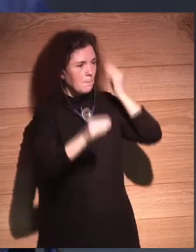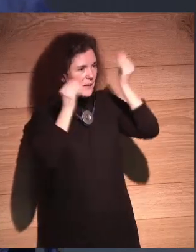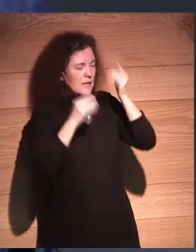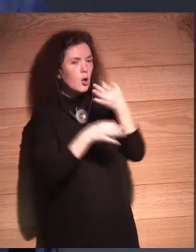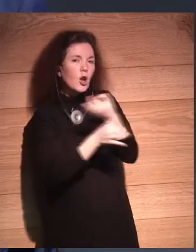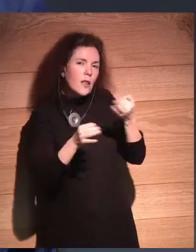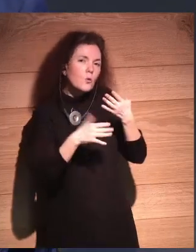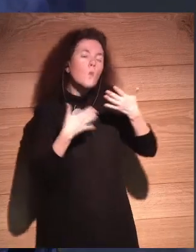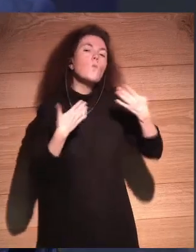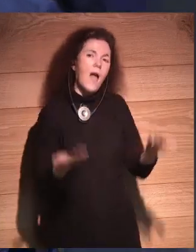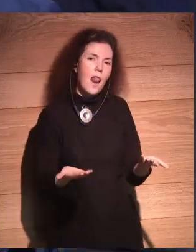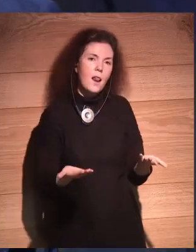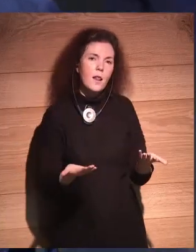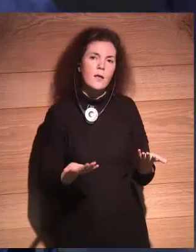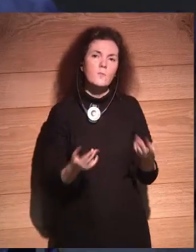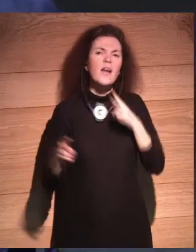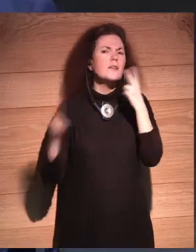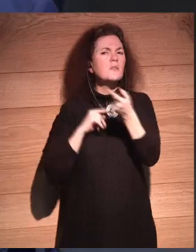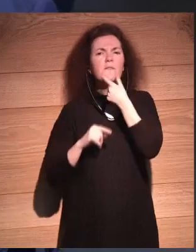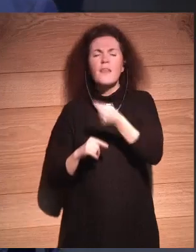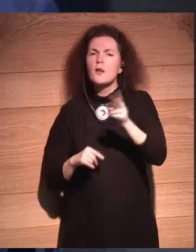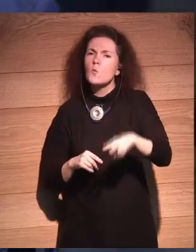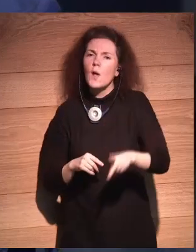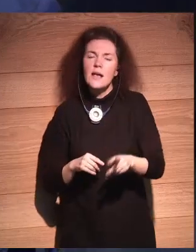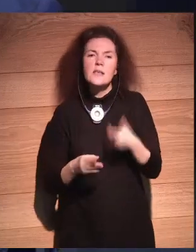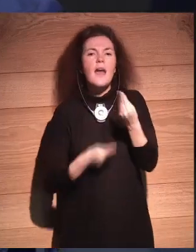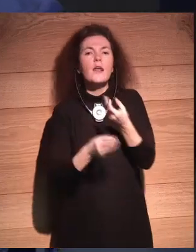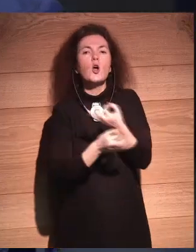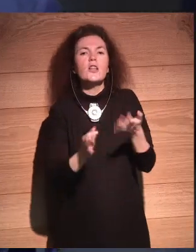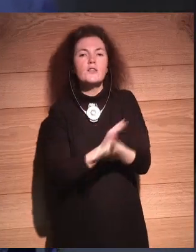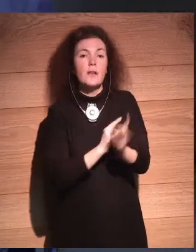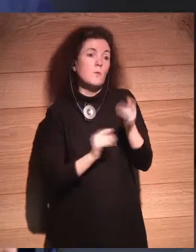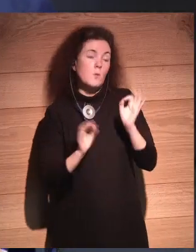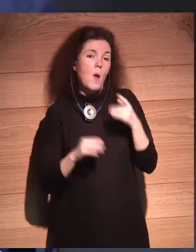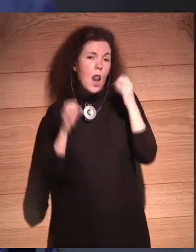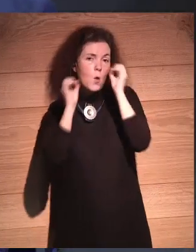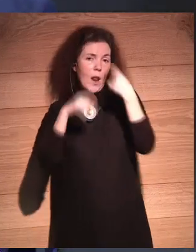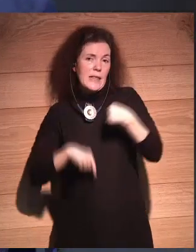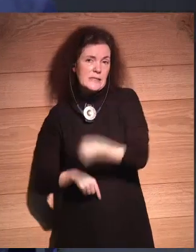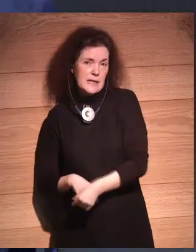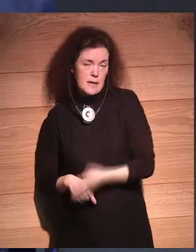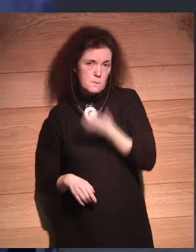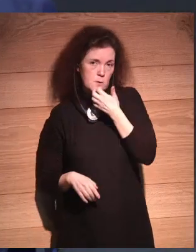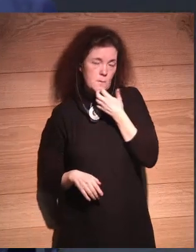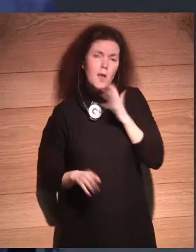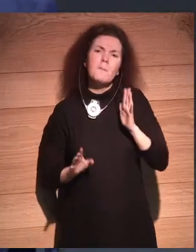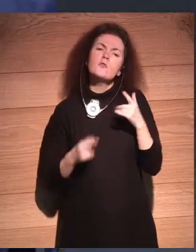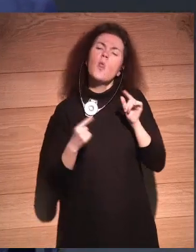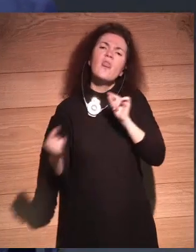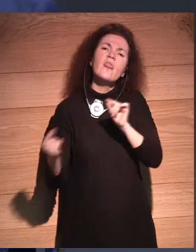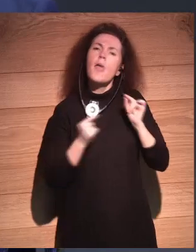lo correcto. Nunca es una respuesta fácil qué es hacer lo correcto, como por ejemplo Google en China. Pero es un